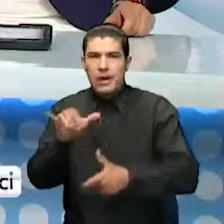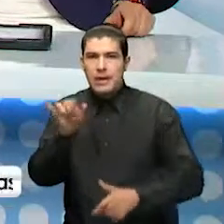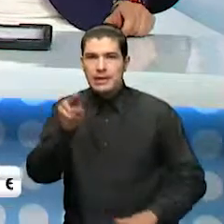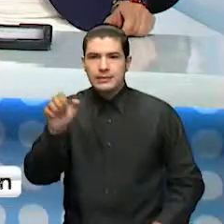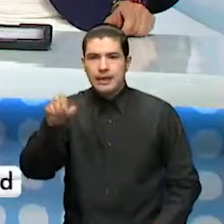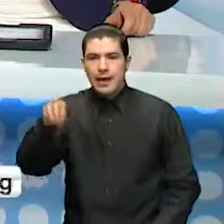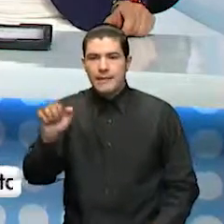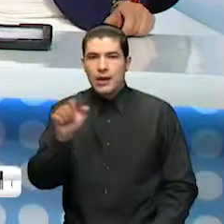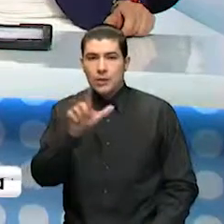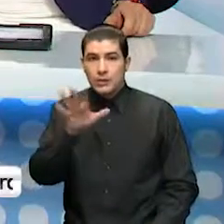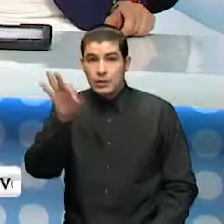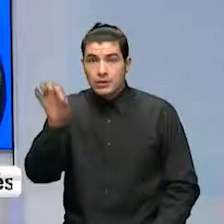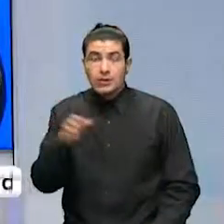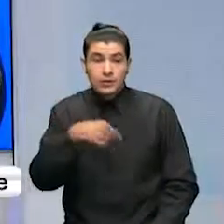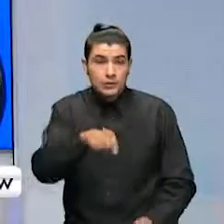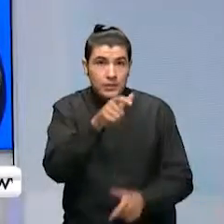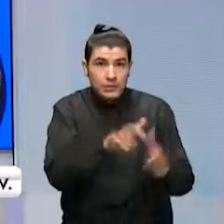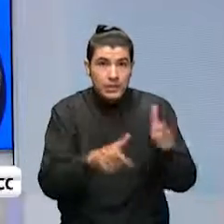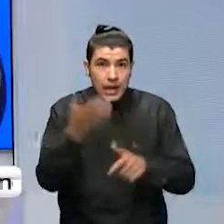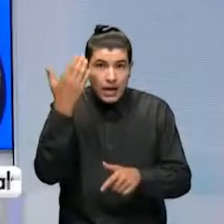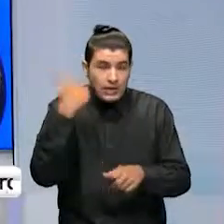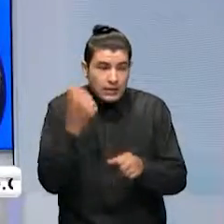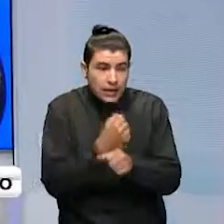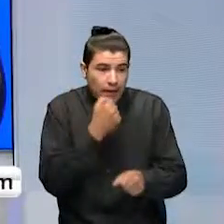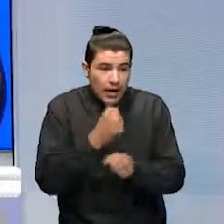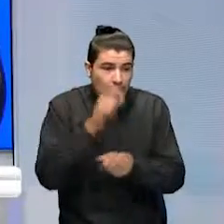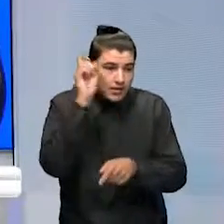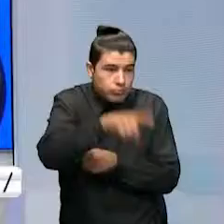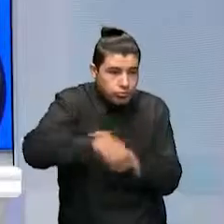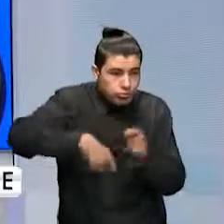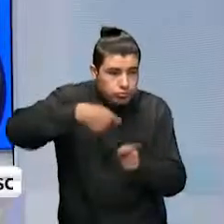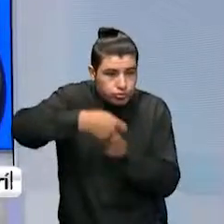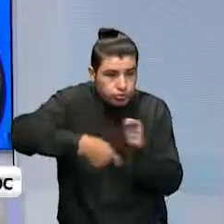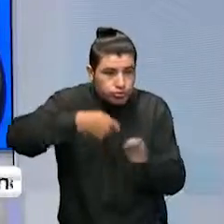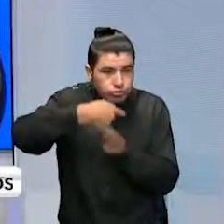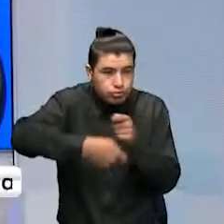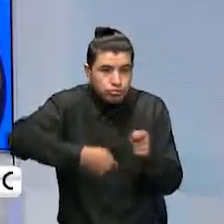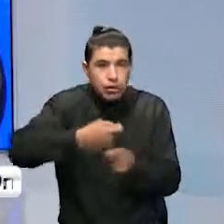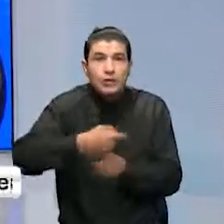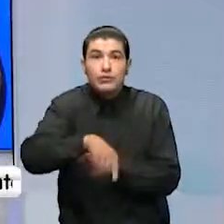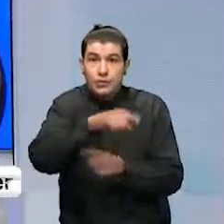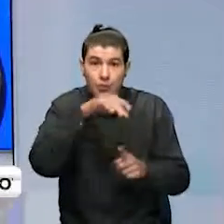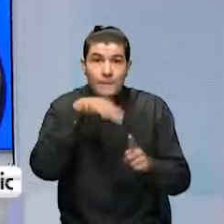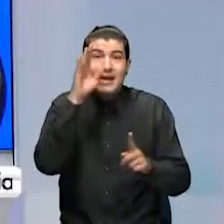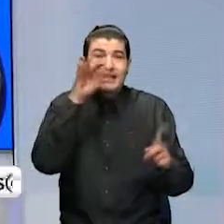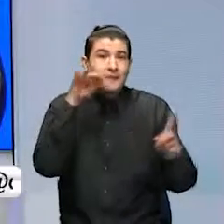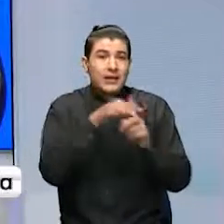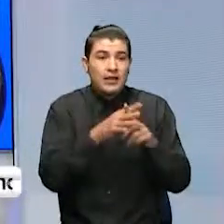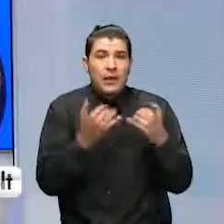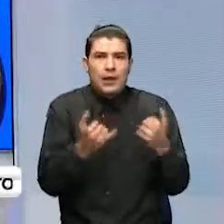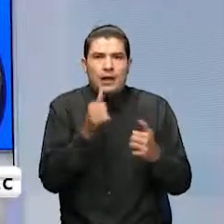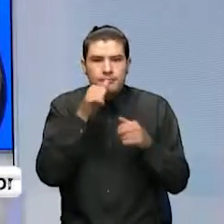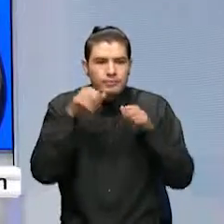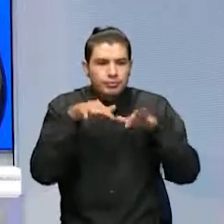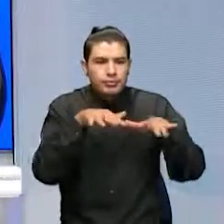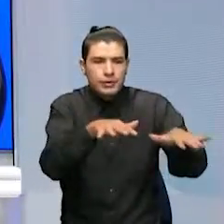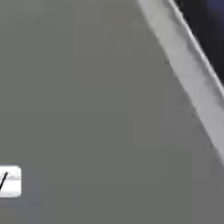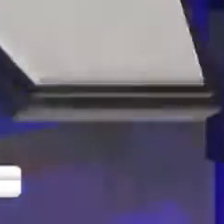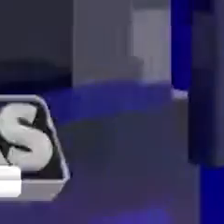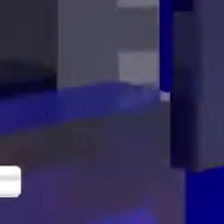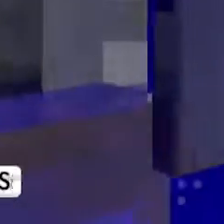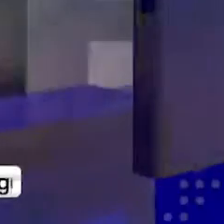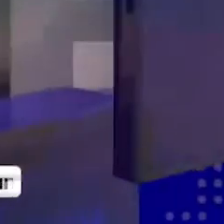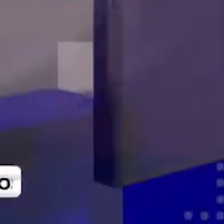allí los pescadores fueron los más afectados con la contaminación del río Sogamoso. Nuestro compañero Iván Ávila se encuentra en la zona. Iván, buenas tardes,